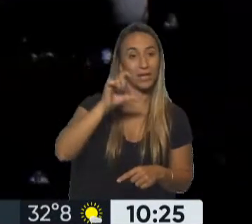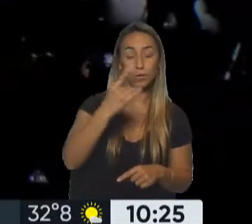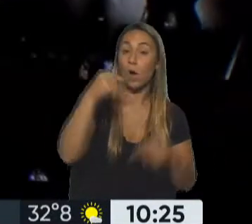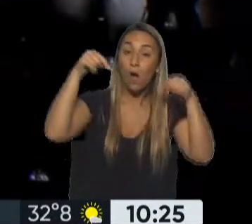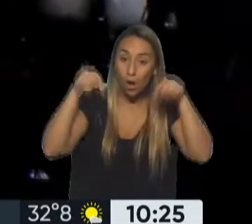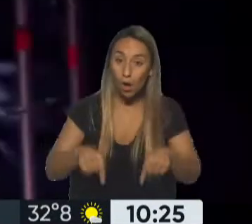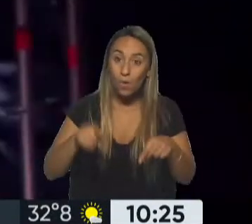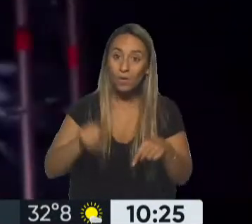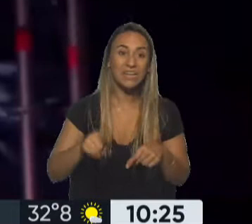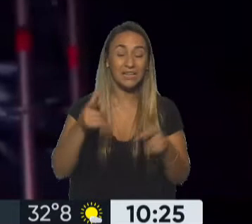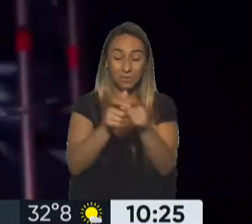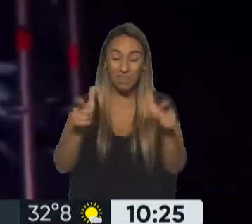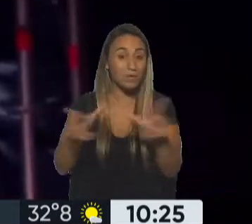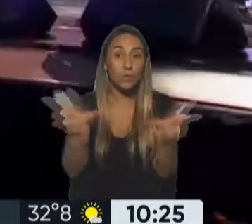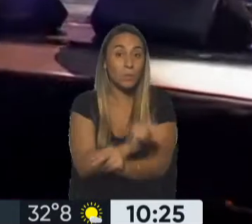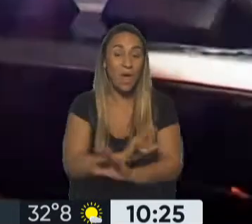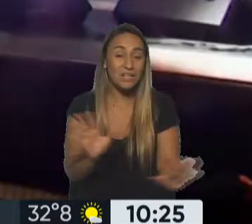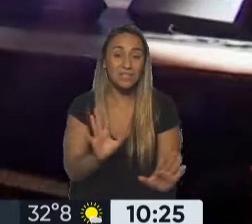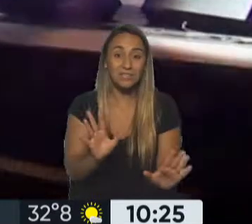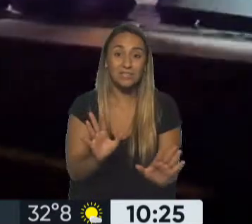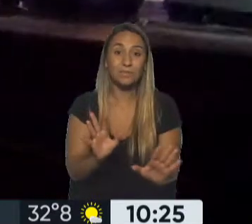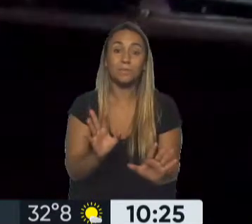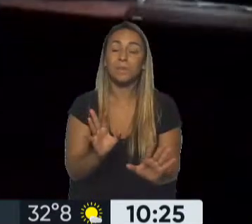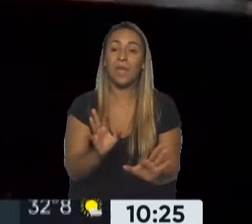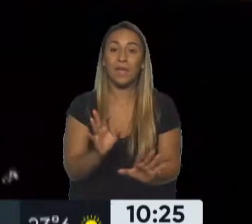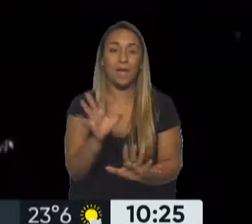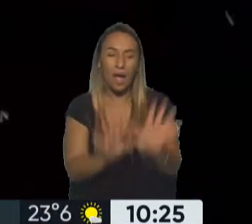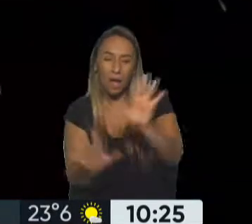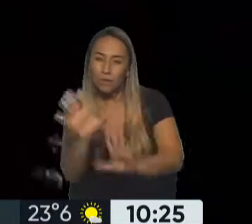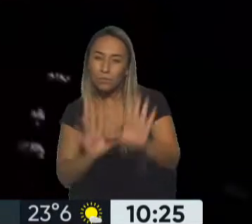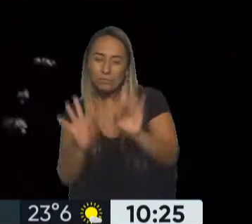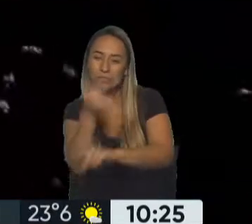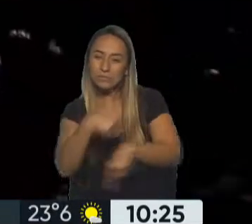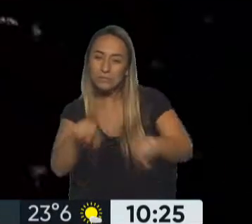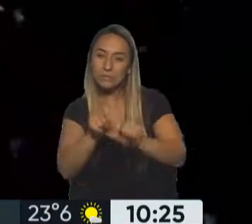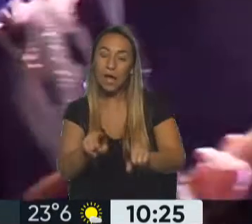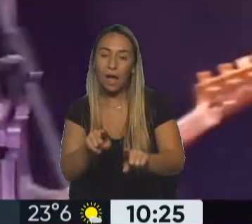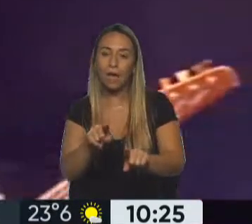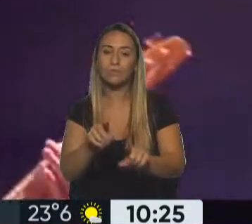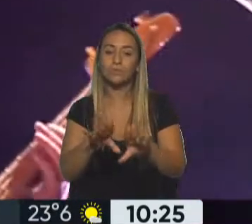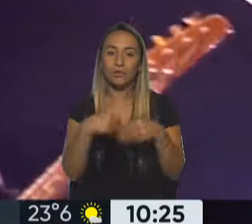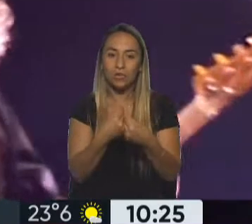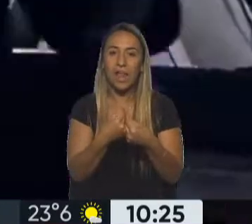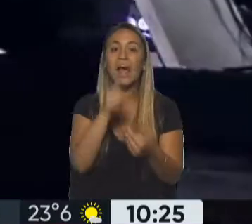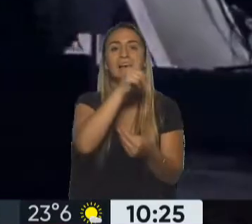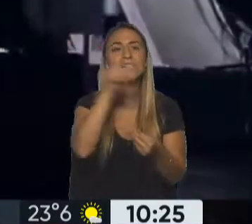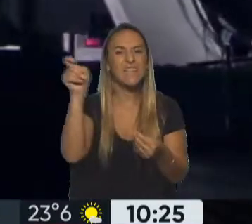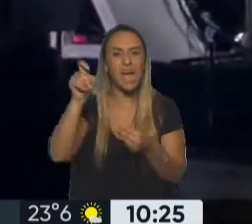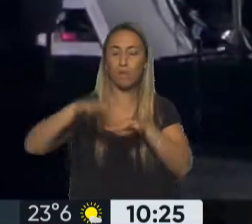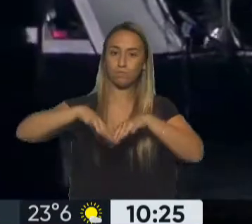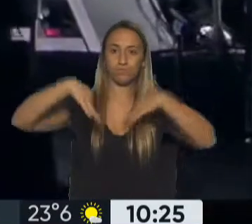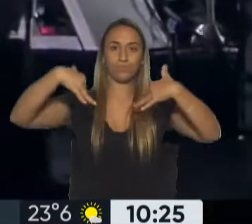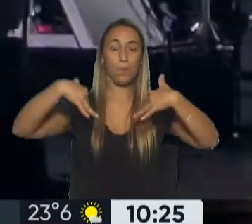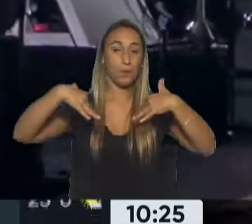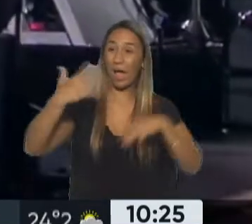Está absolutamente agotado. En las últimas horas reacomodaron algunas cosas y liberaron 100 populares, pero desde hace meses